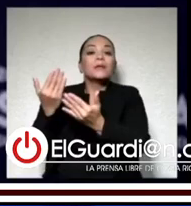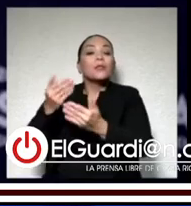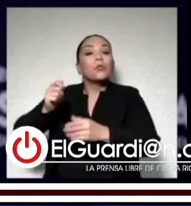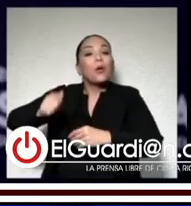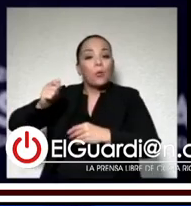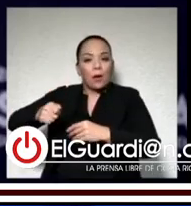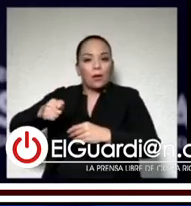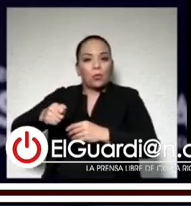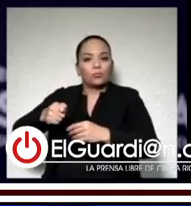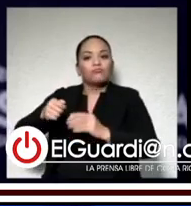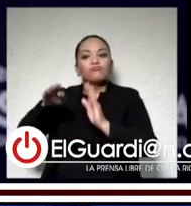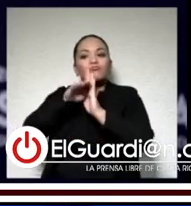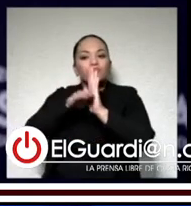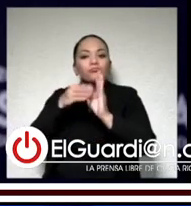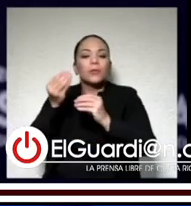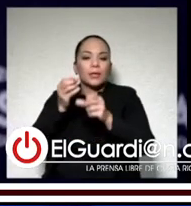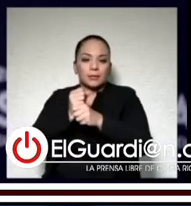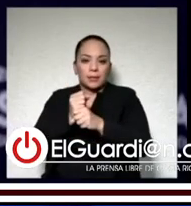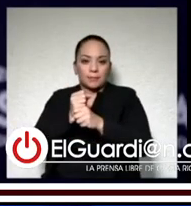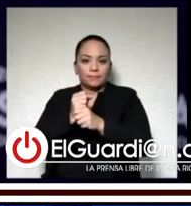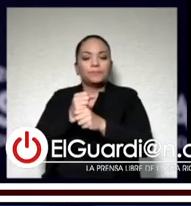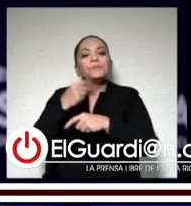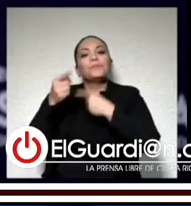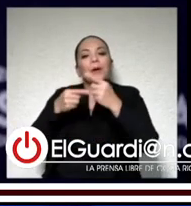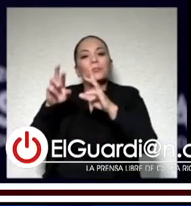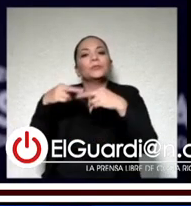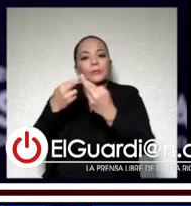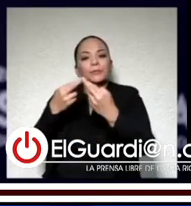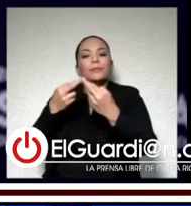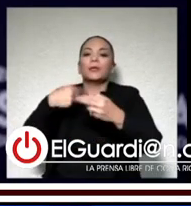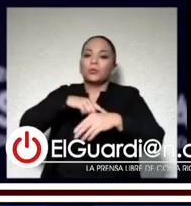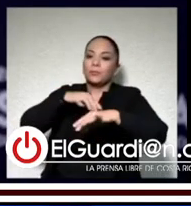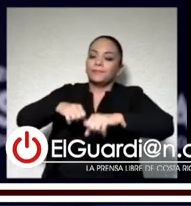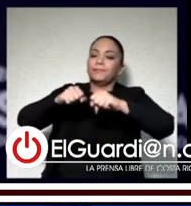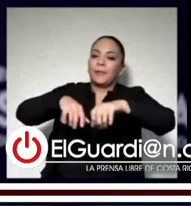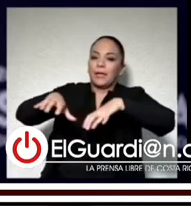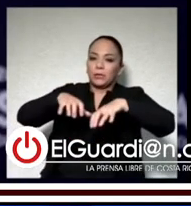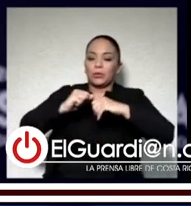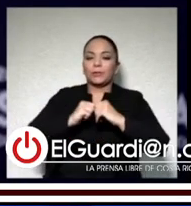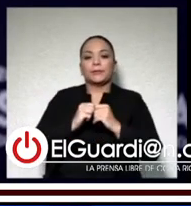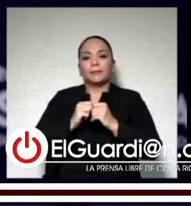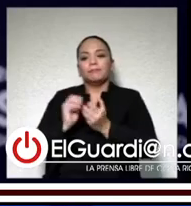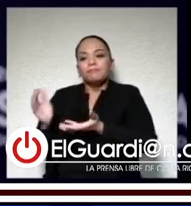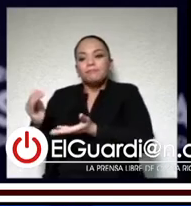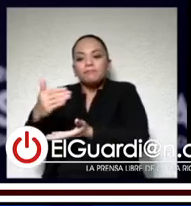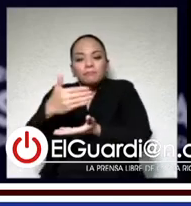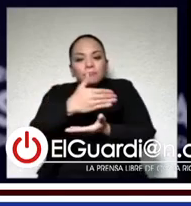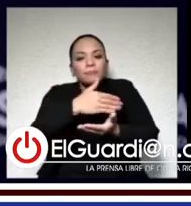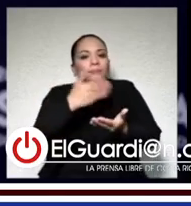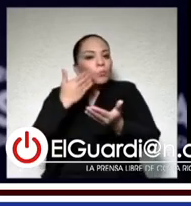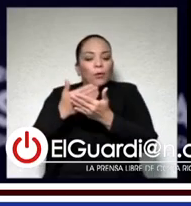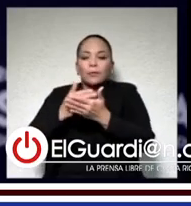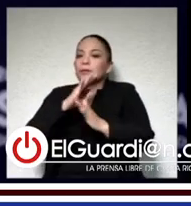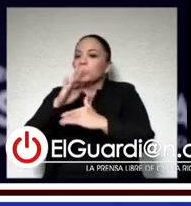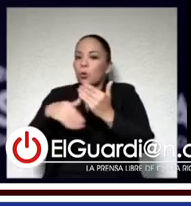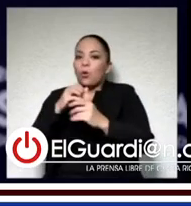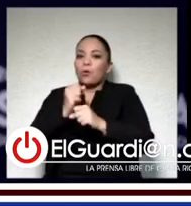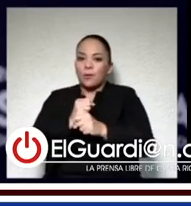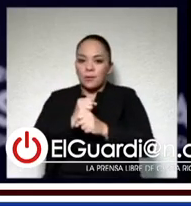señor presidente, nos vamos a reunir para tomar todas las acciones, lo que he recabado las pruebas de todo lo que han